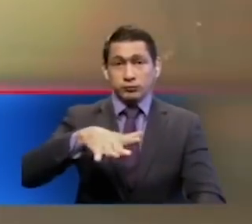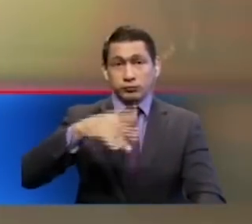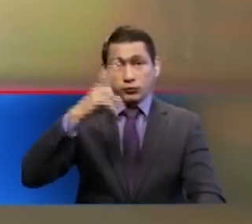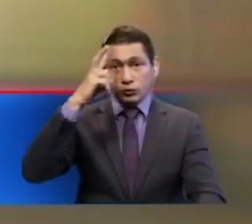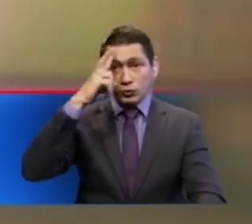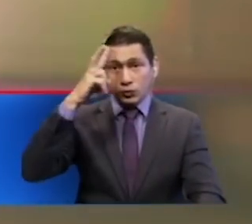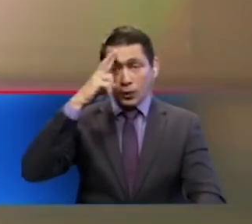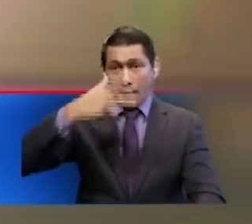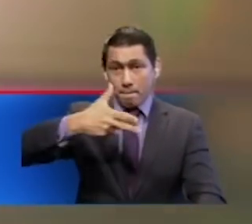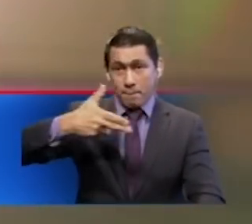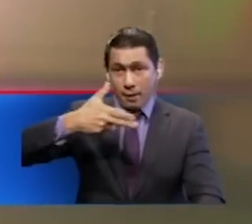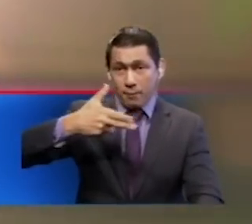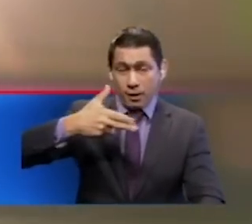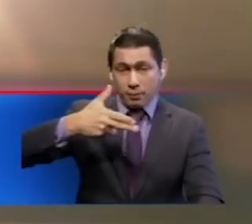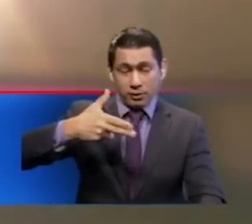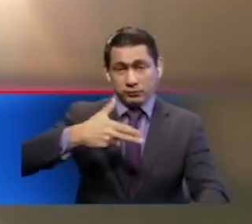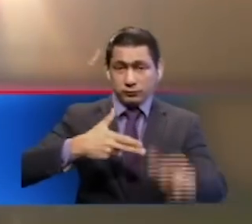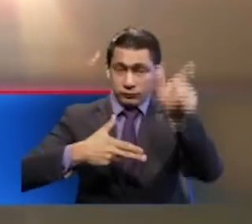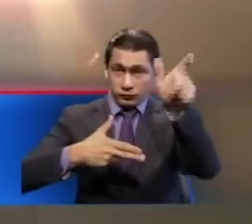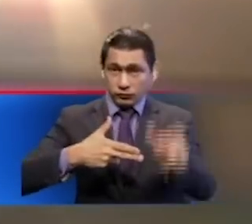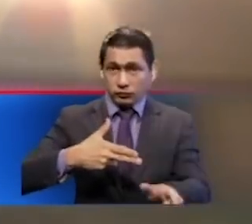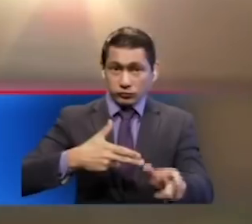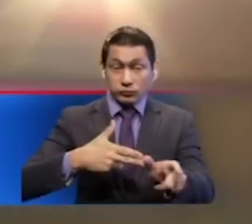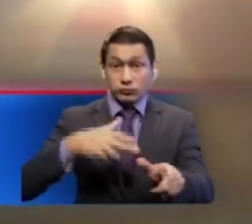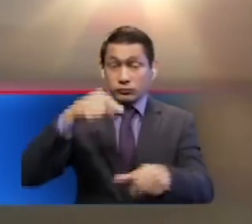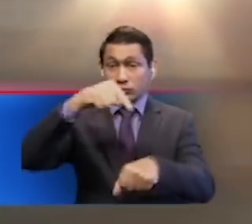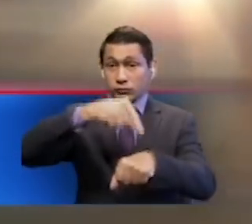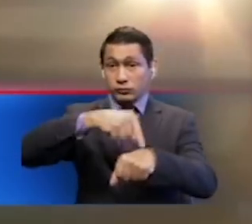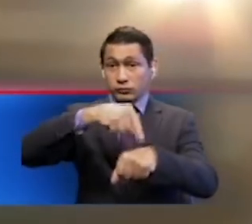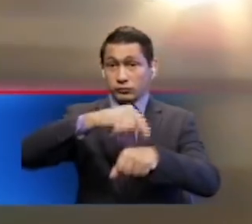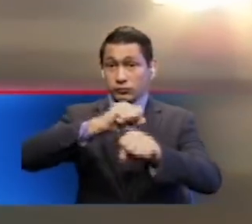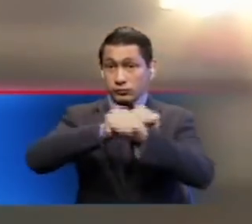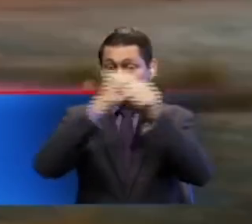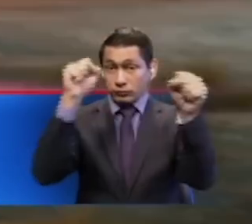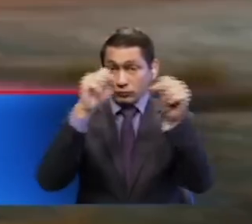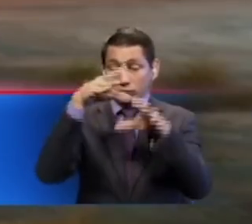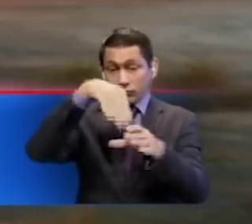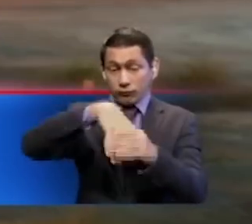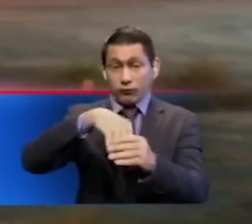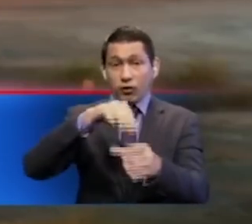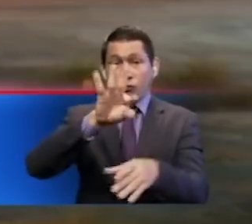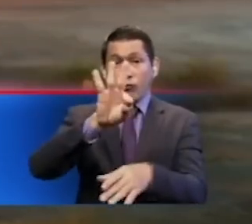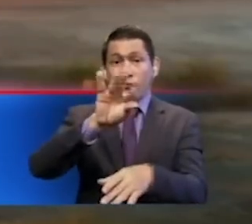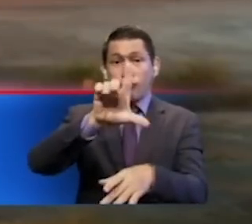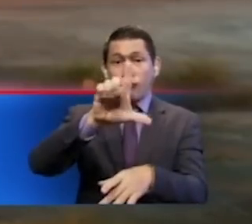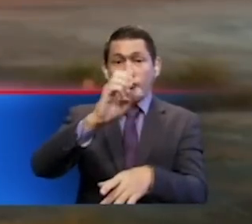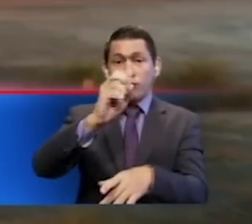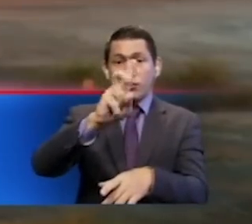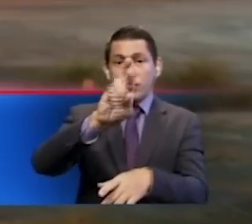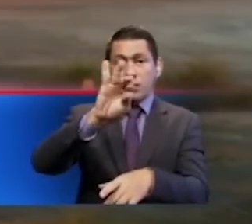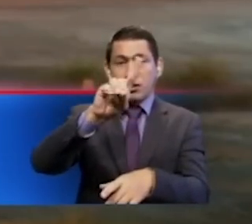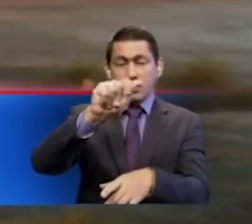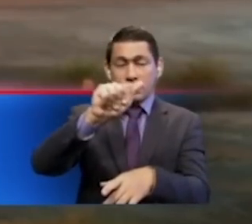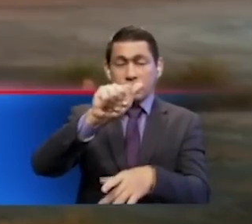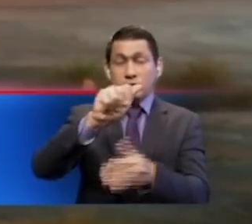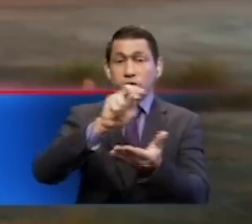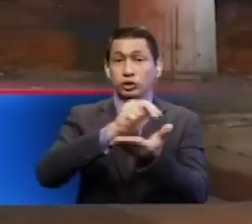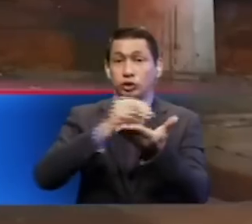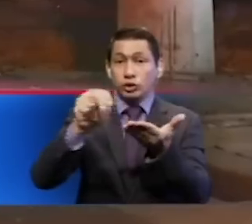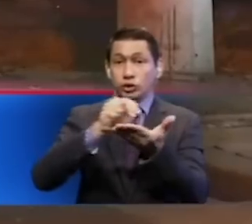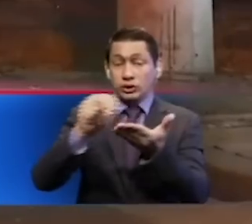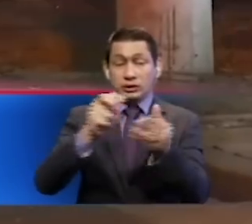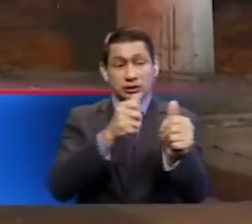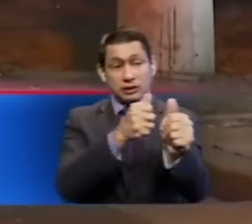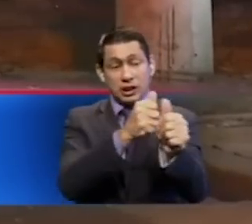varias ocasiones. Ya en horas de la madrugada, en el sector de la Florida Norte, cerca del cuartel del Cuerpo de